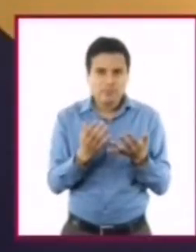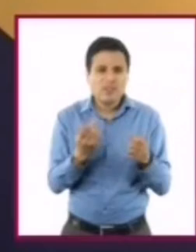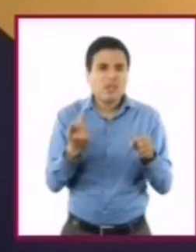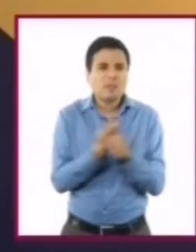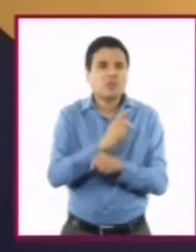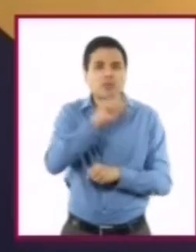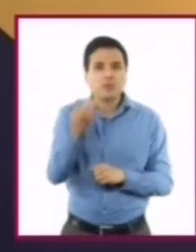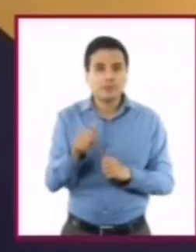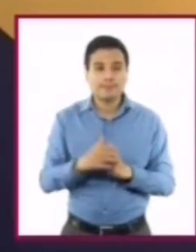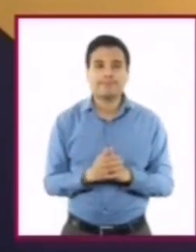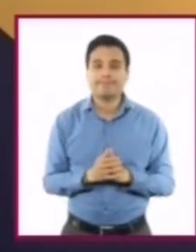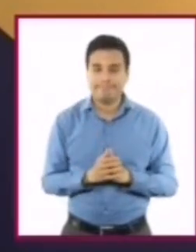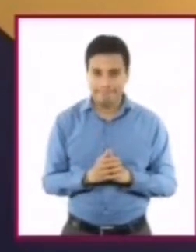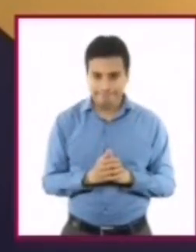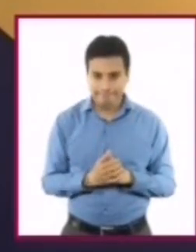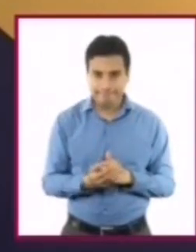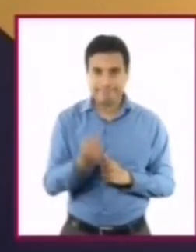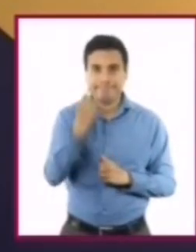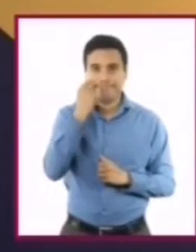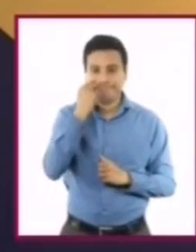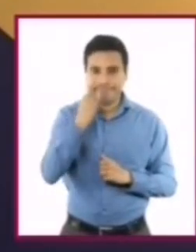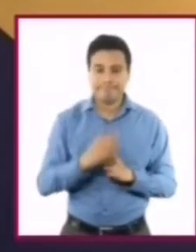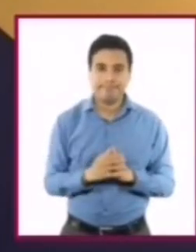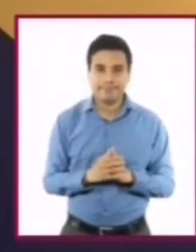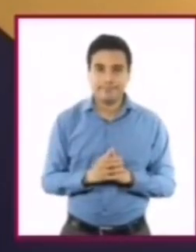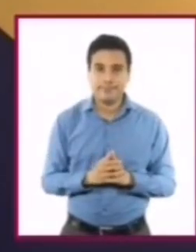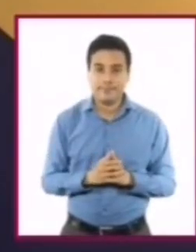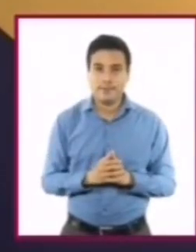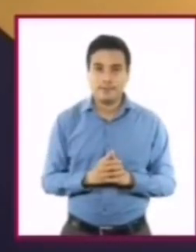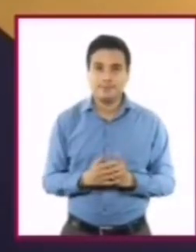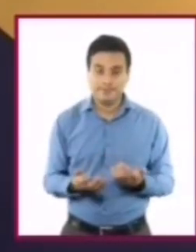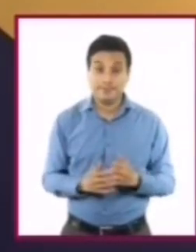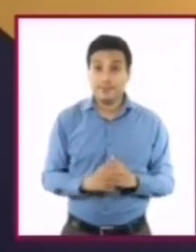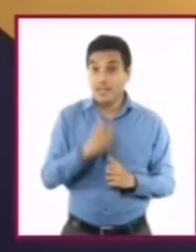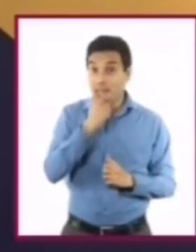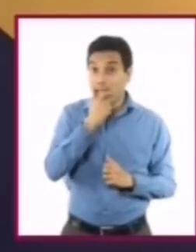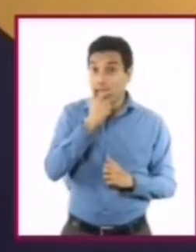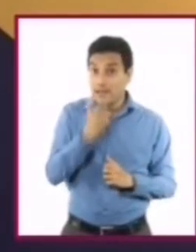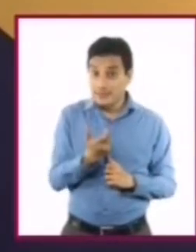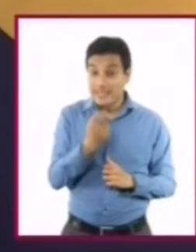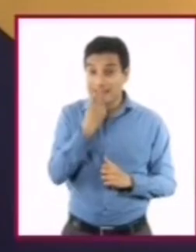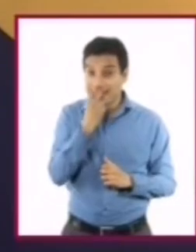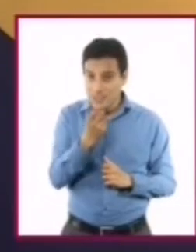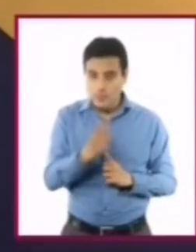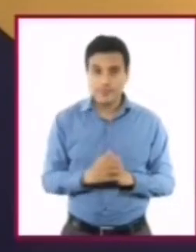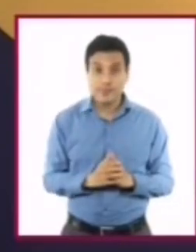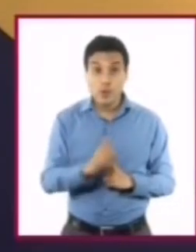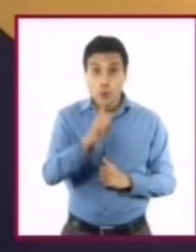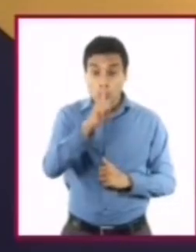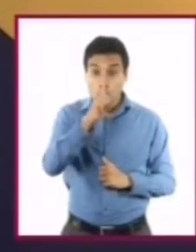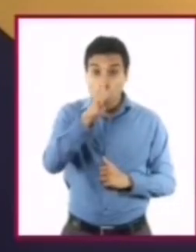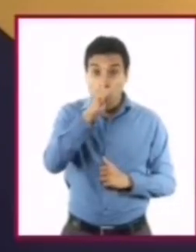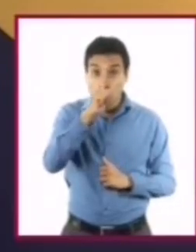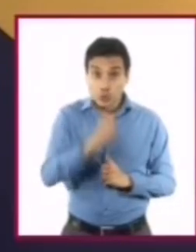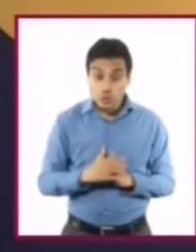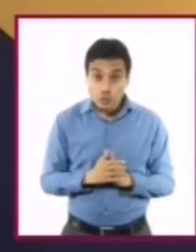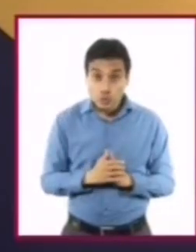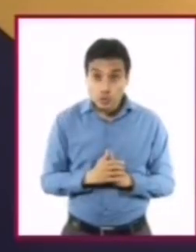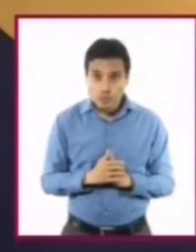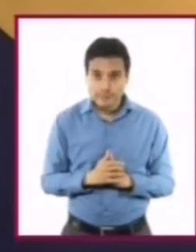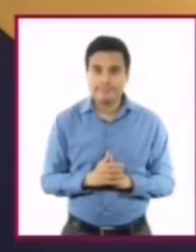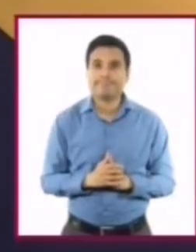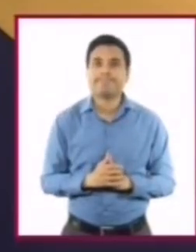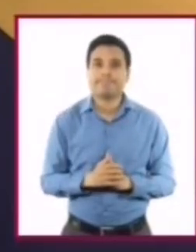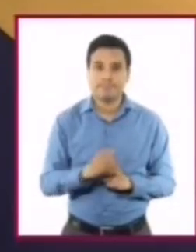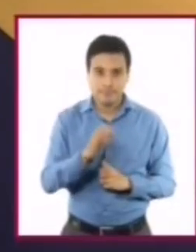Así es, una consecuencia de la geometría del universo, según Einstein, es que la luz también es susceptible a seguir